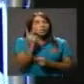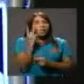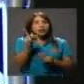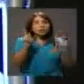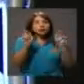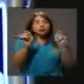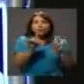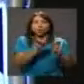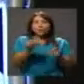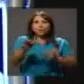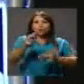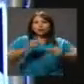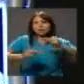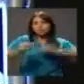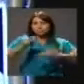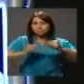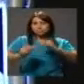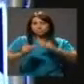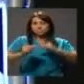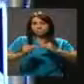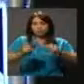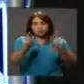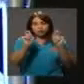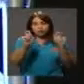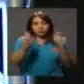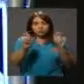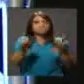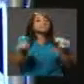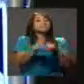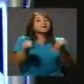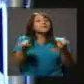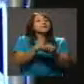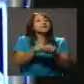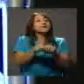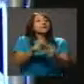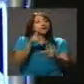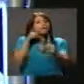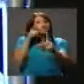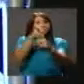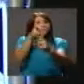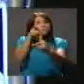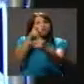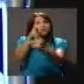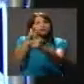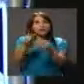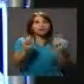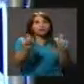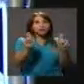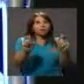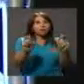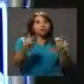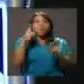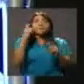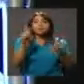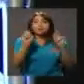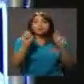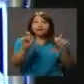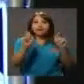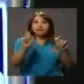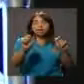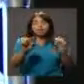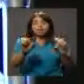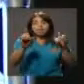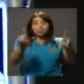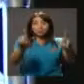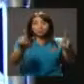la educación como tal, sino también los fines de la educación porque es una educación diseñada para el gran